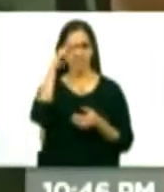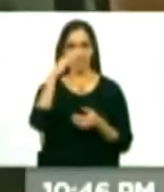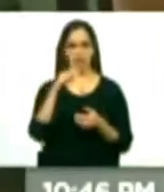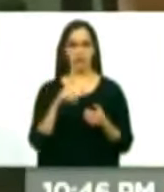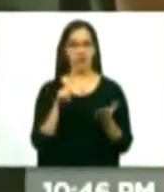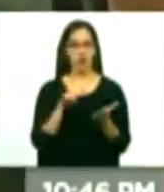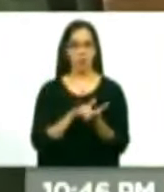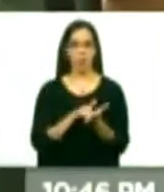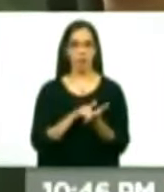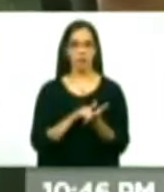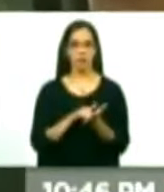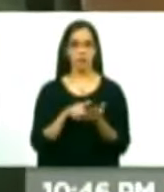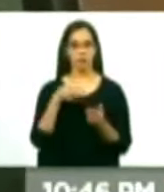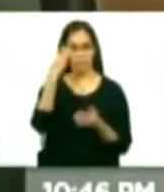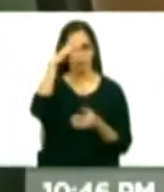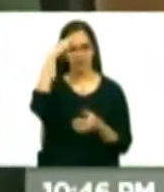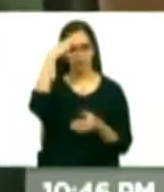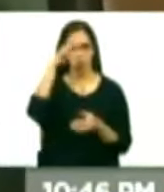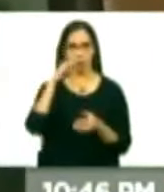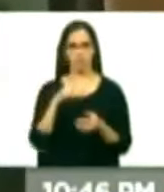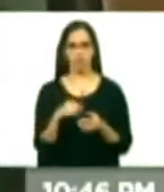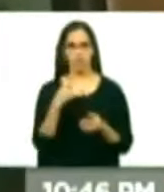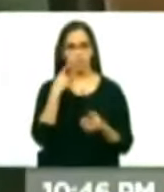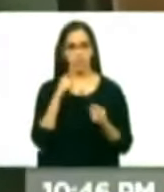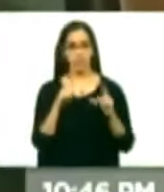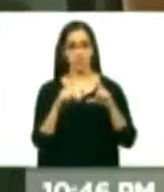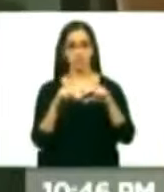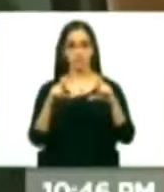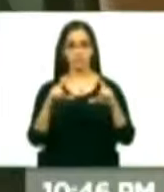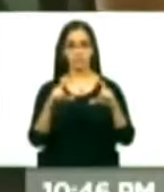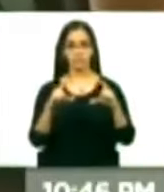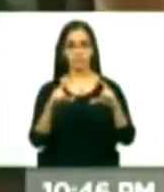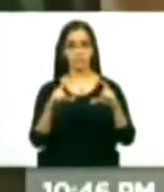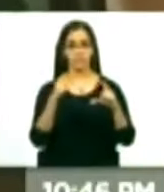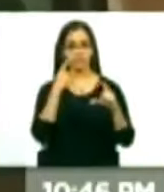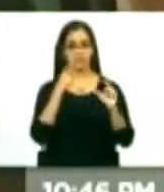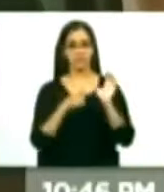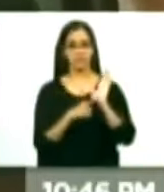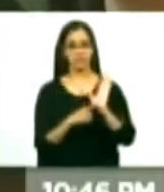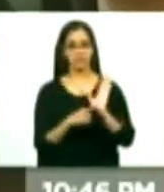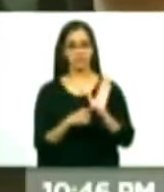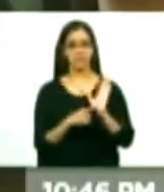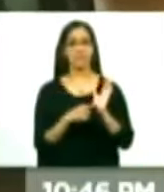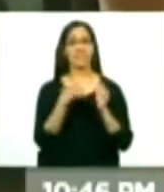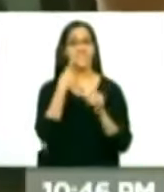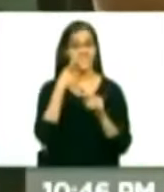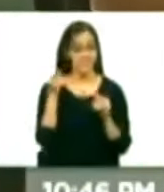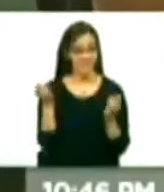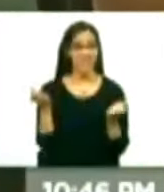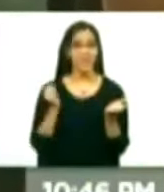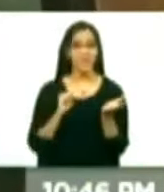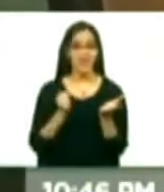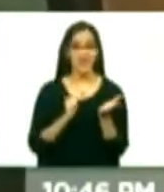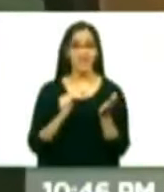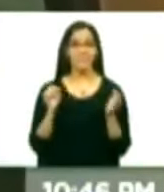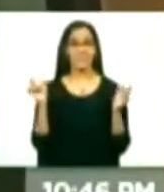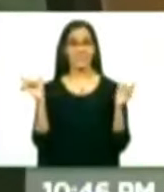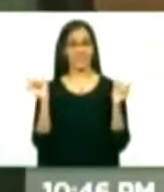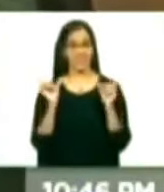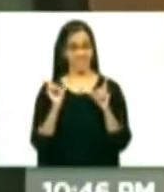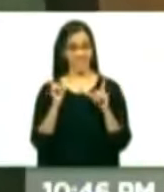aeropuerto de México. Mira lo que tienen ahí en la mano, están viendo el mazo por teléfono.